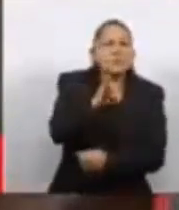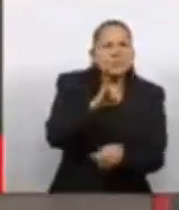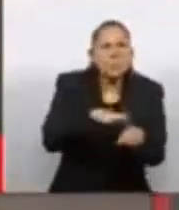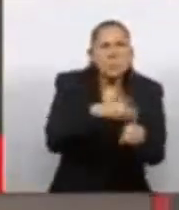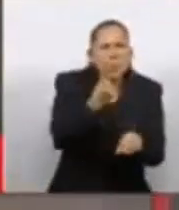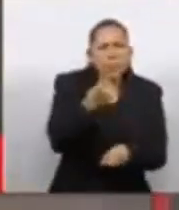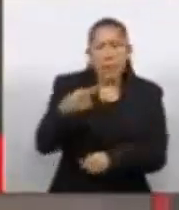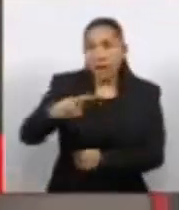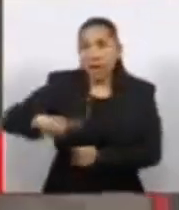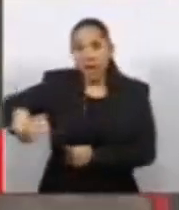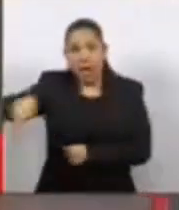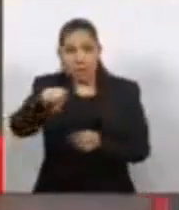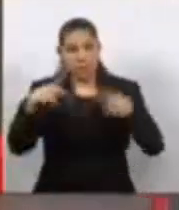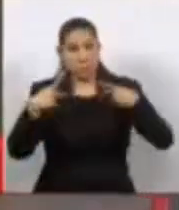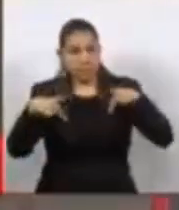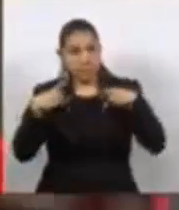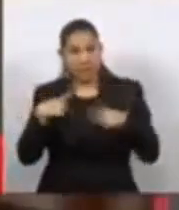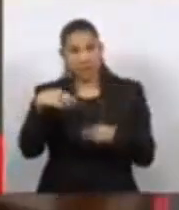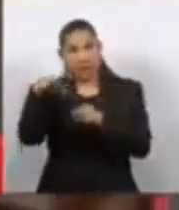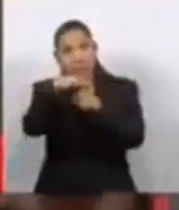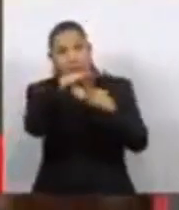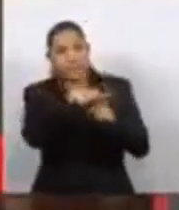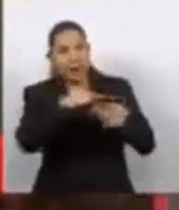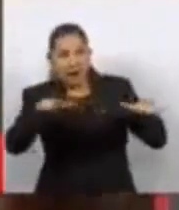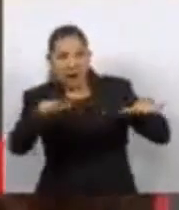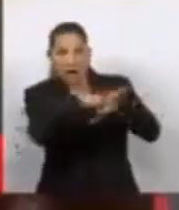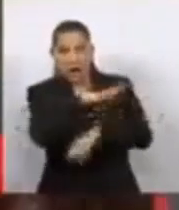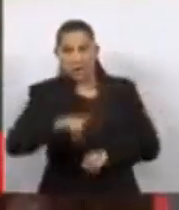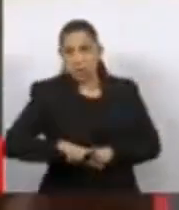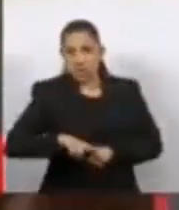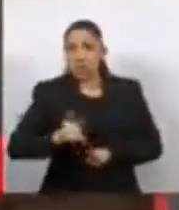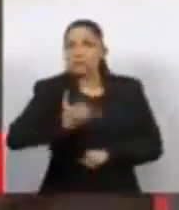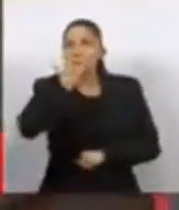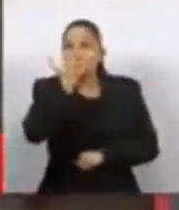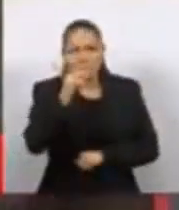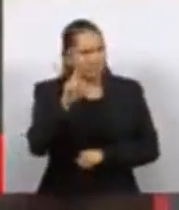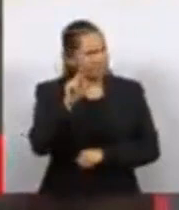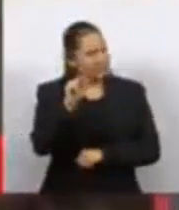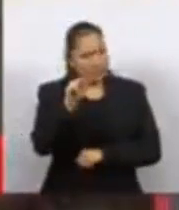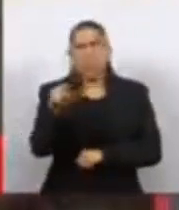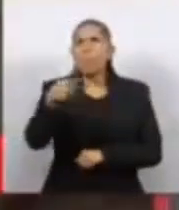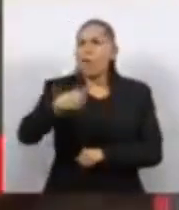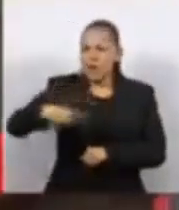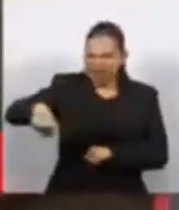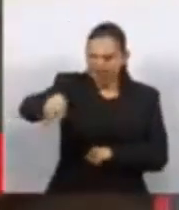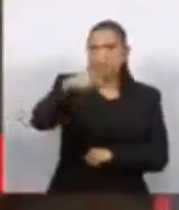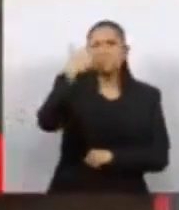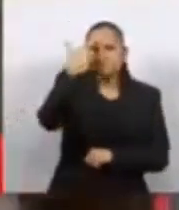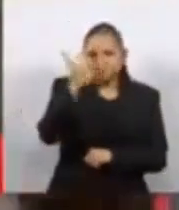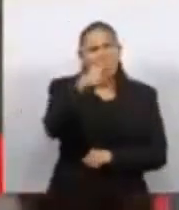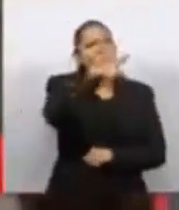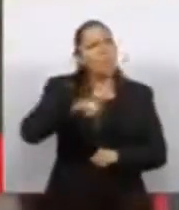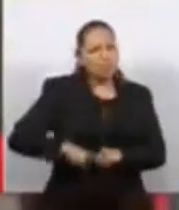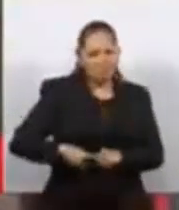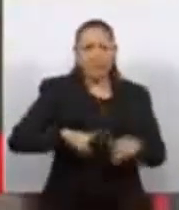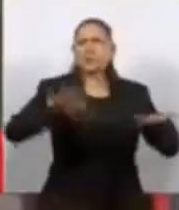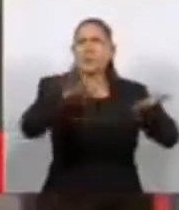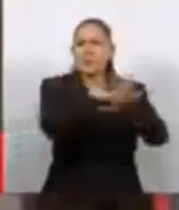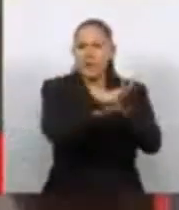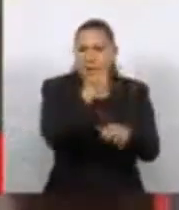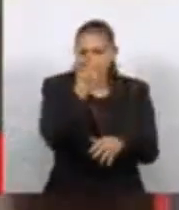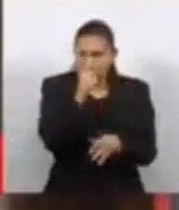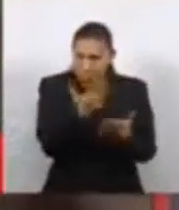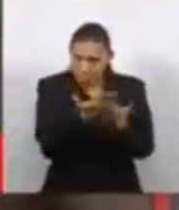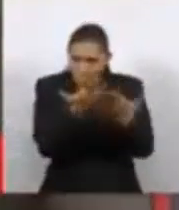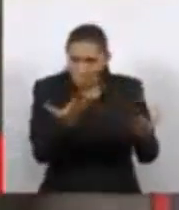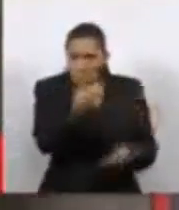de resultados ha comenzado a revelar los límites de un gobierno profundamente voluntarista que se asemeja cada